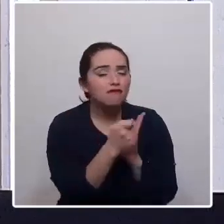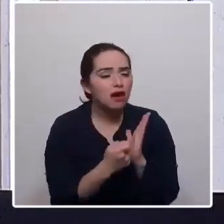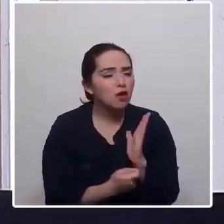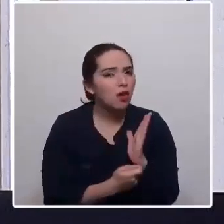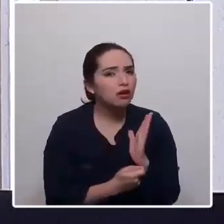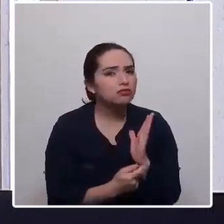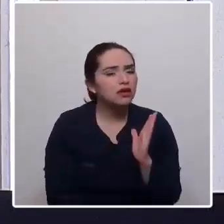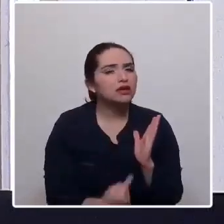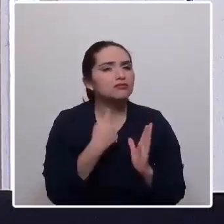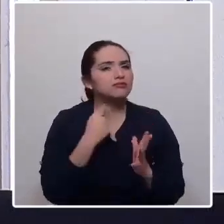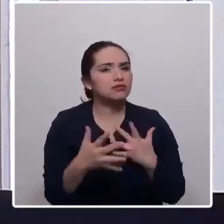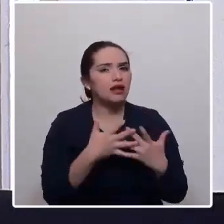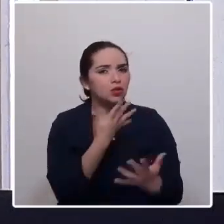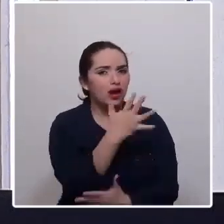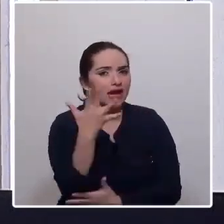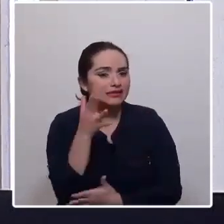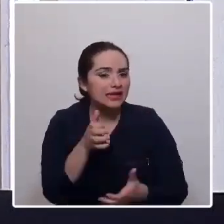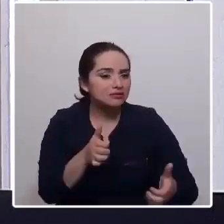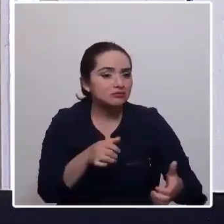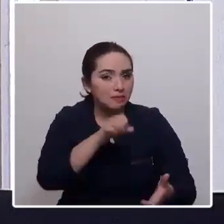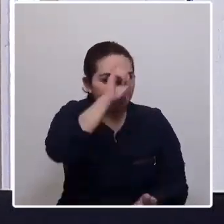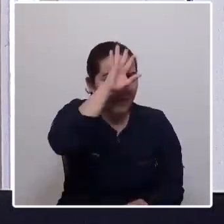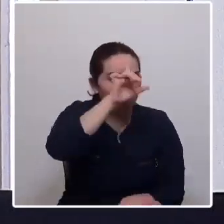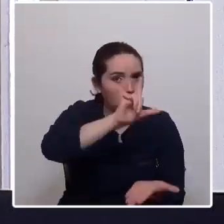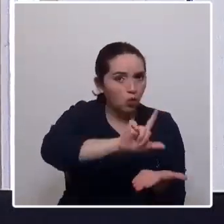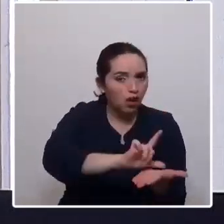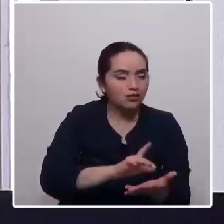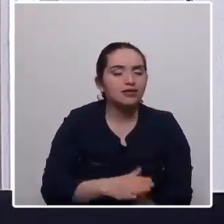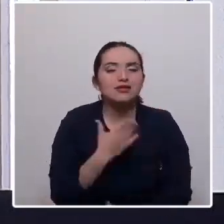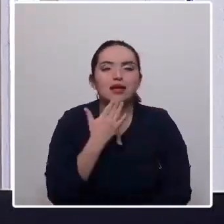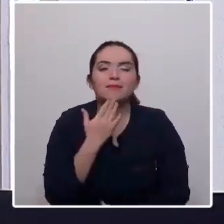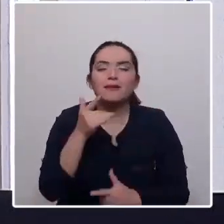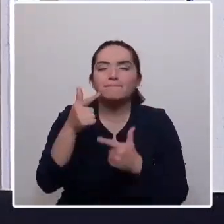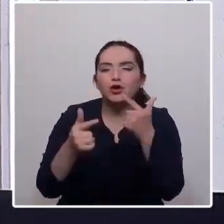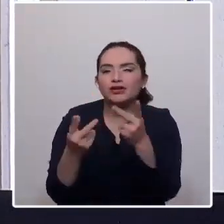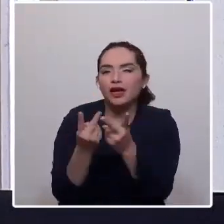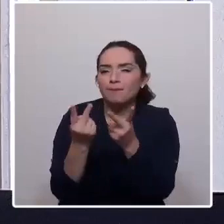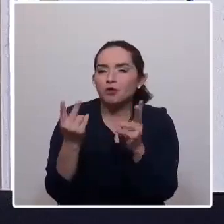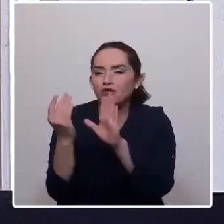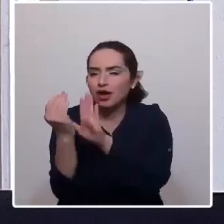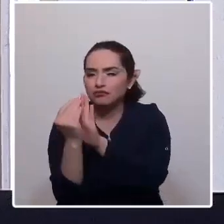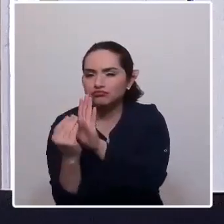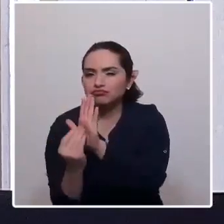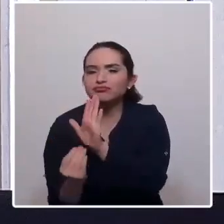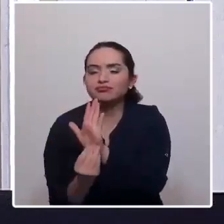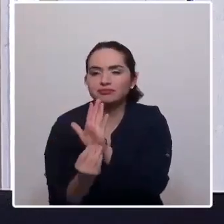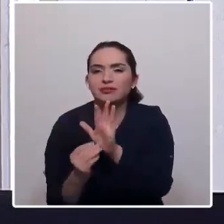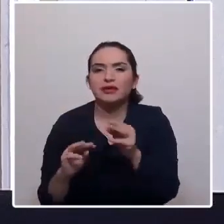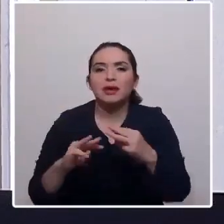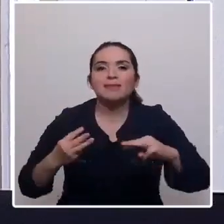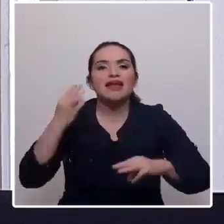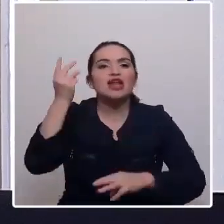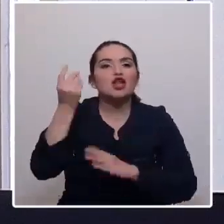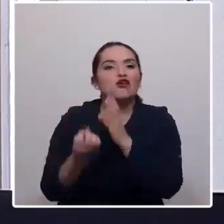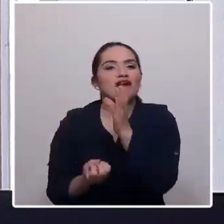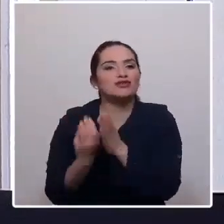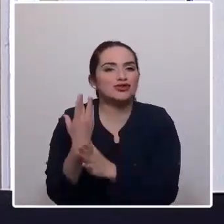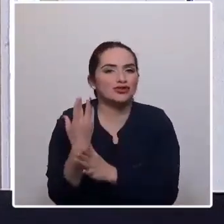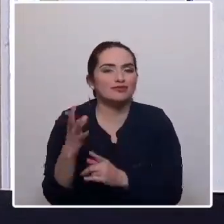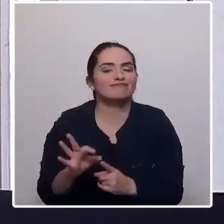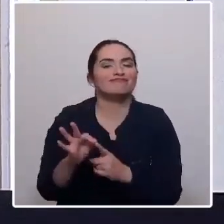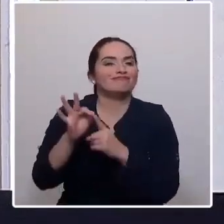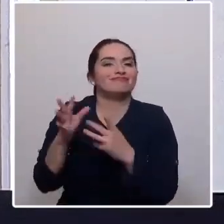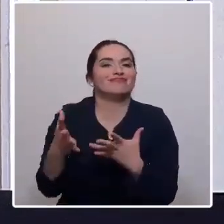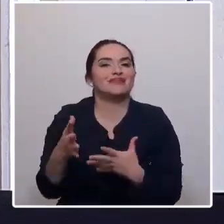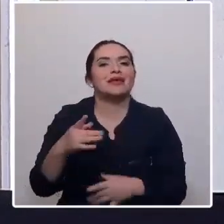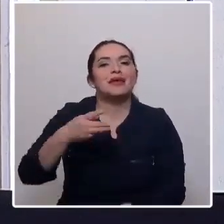todas sus etapas, como también la adopción de políticas públicas enfocadas en mecanismos de innovación, principalmente respecto a las sustancias